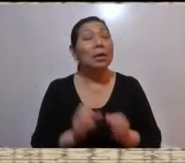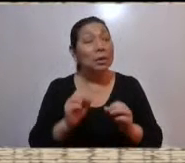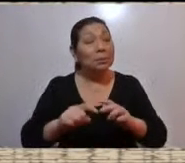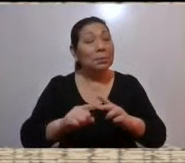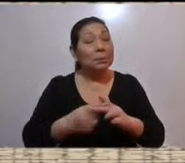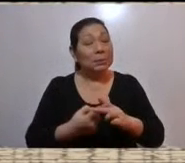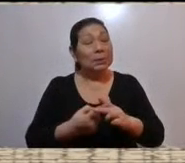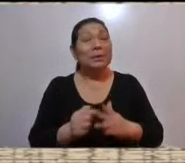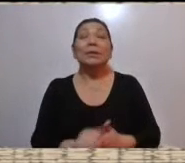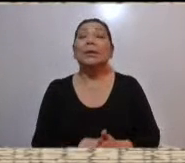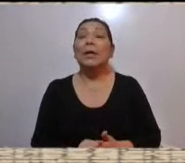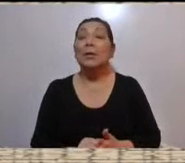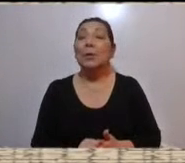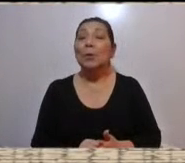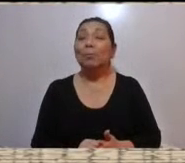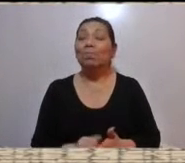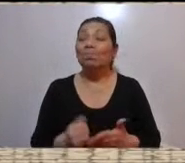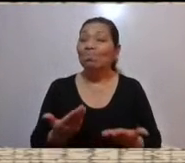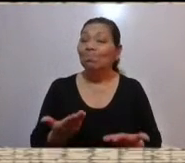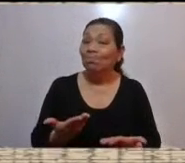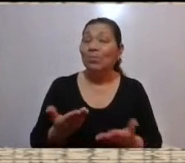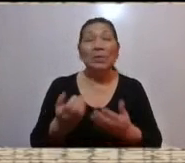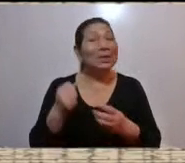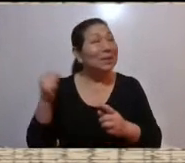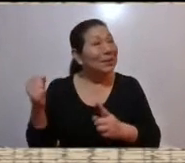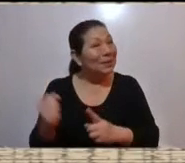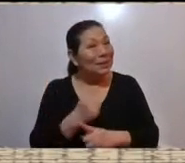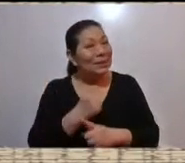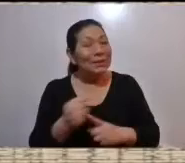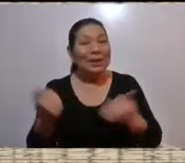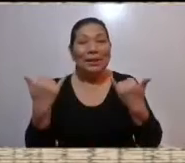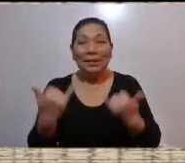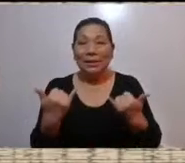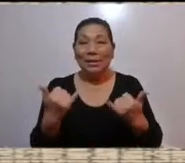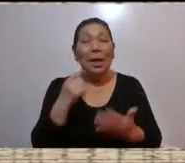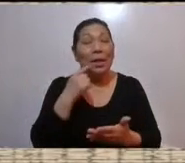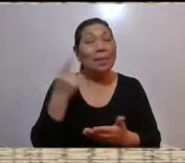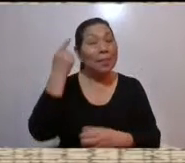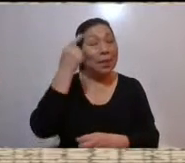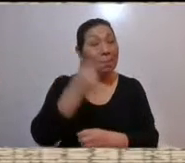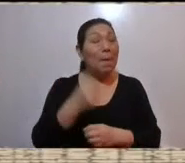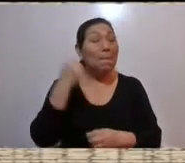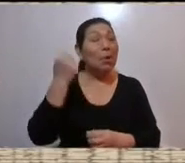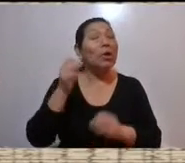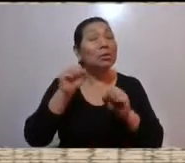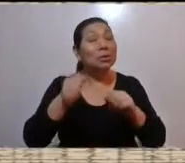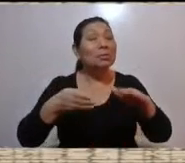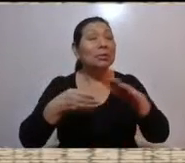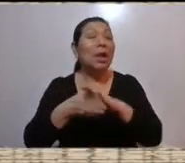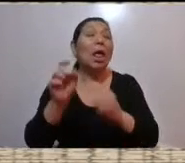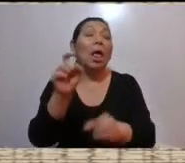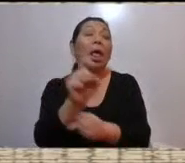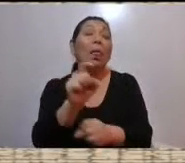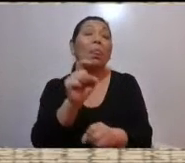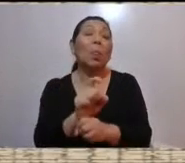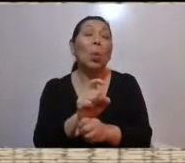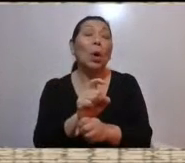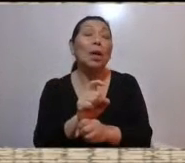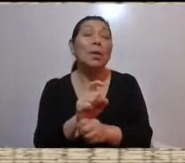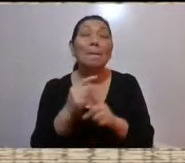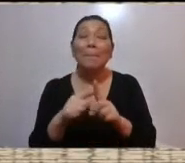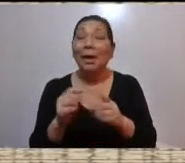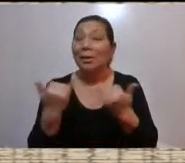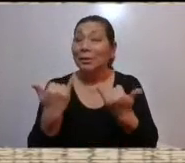que estamos comentando en la imposibilidad de estas demandantes de poder acceder a la